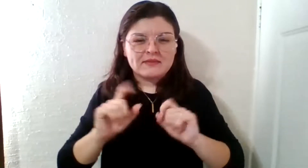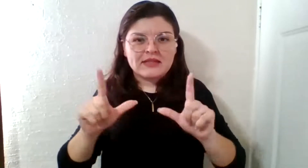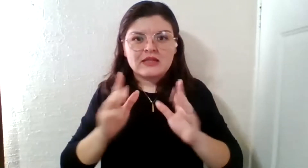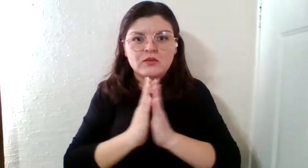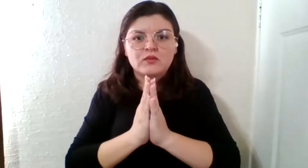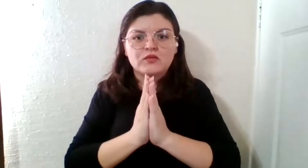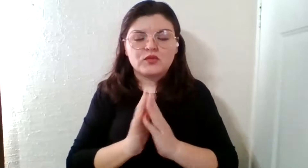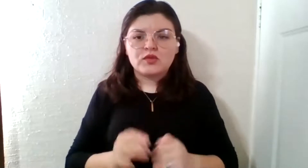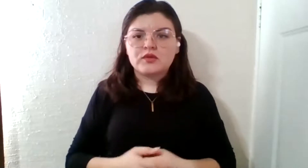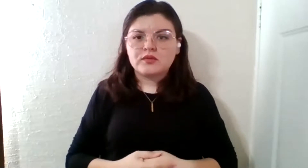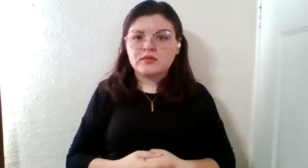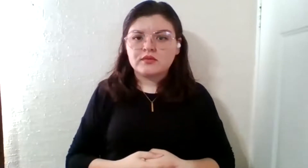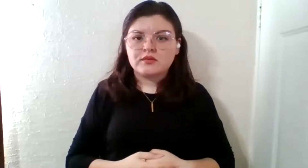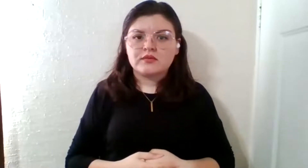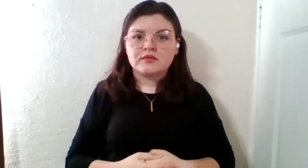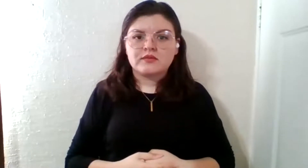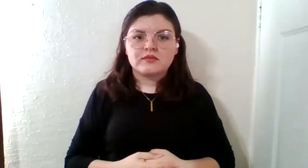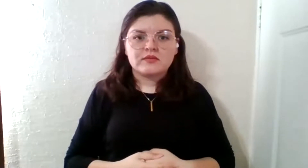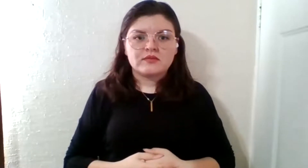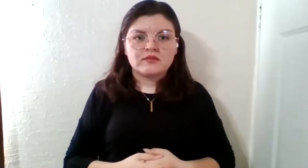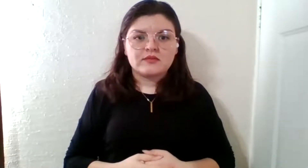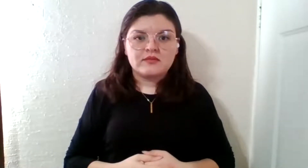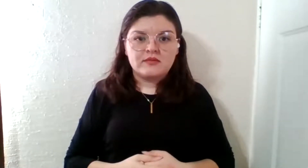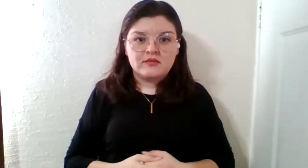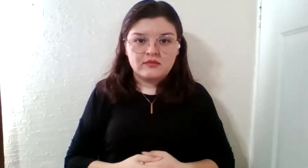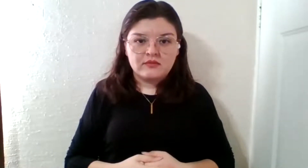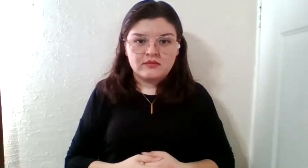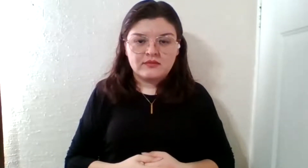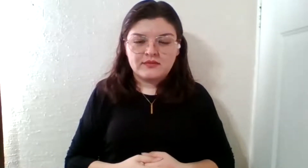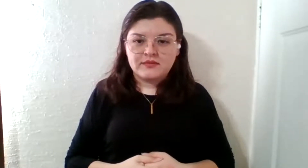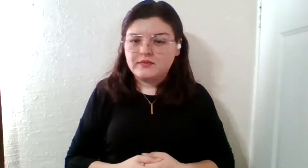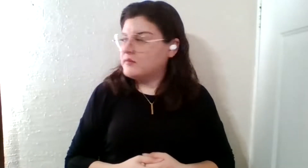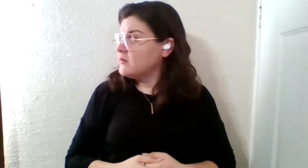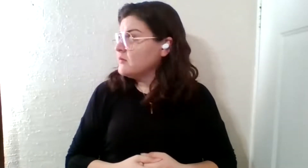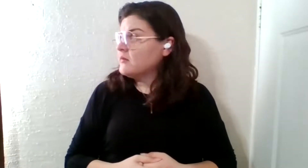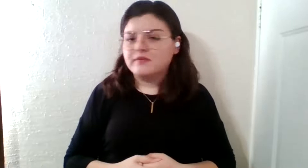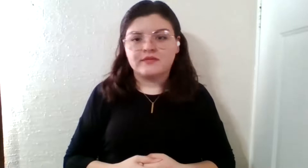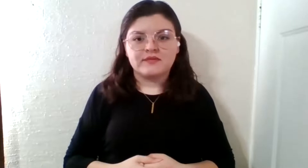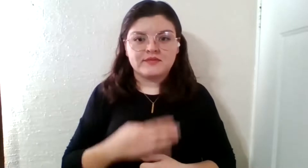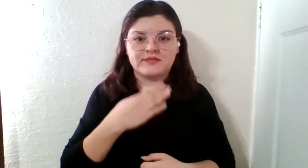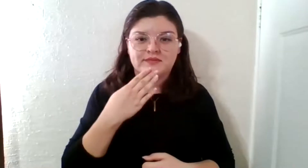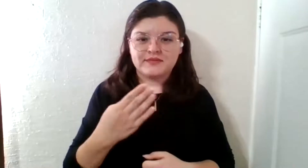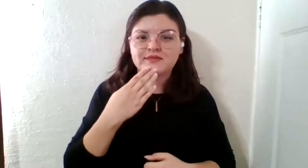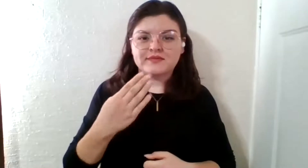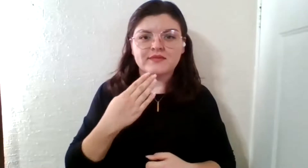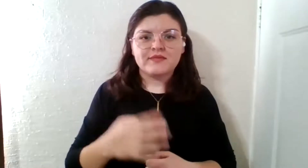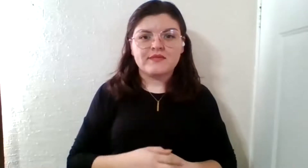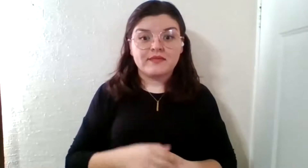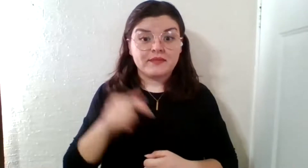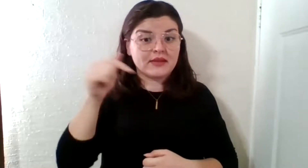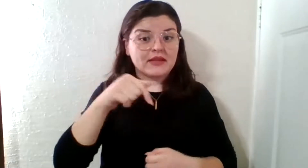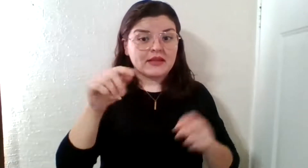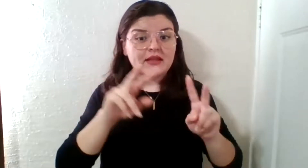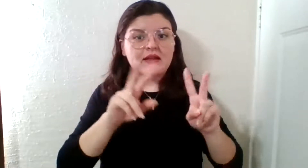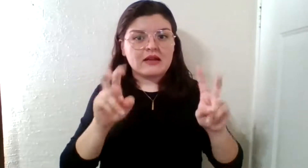quedó con el host para poder iniciar. Muy bien, bueno, pues este tema, estamos